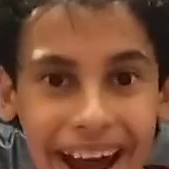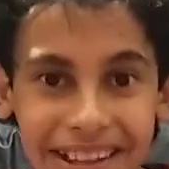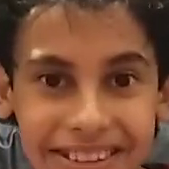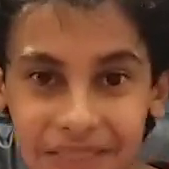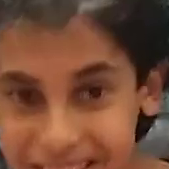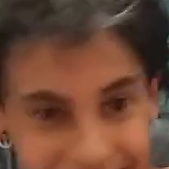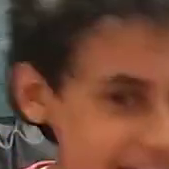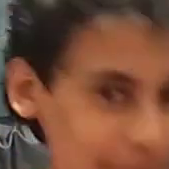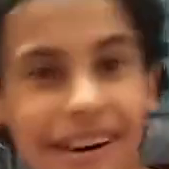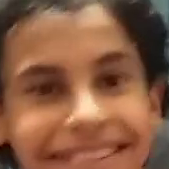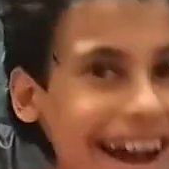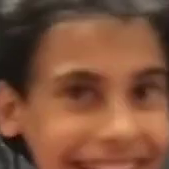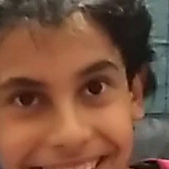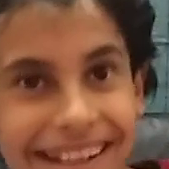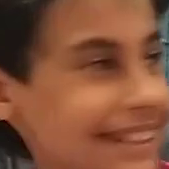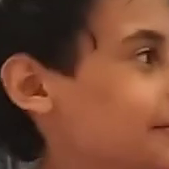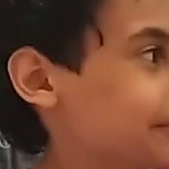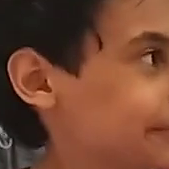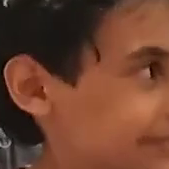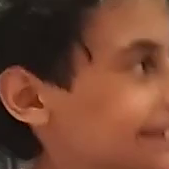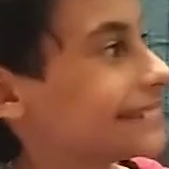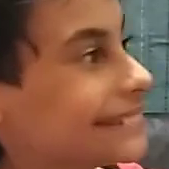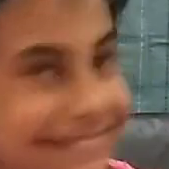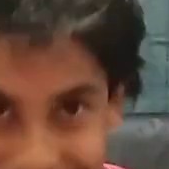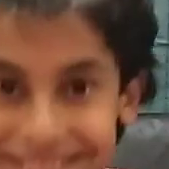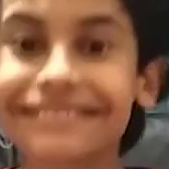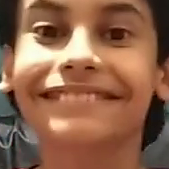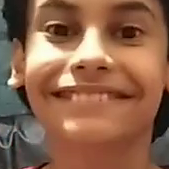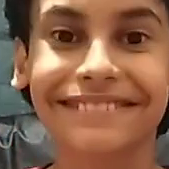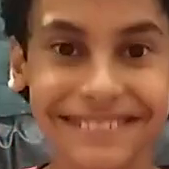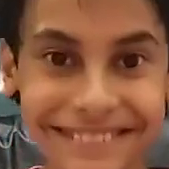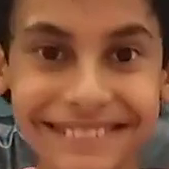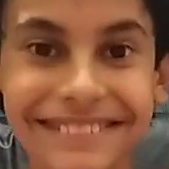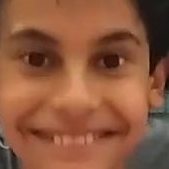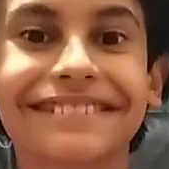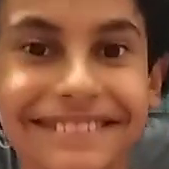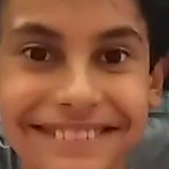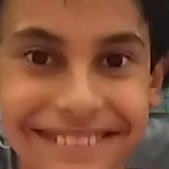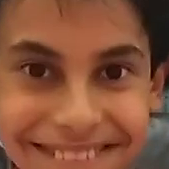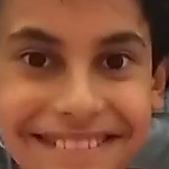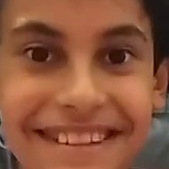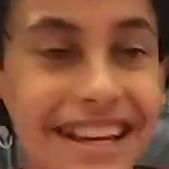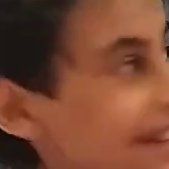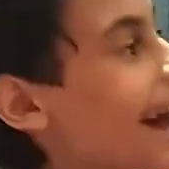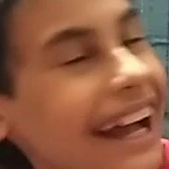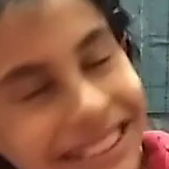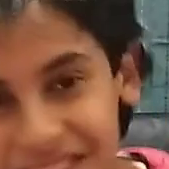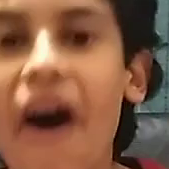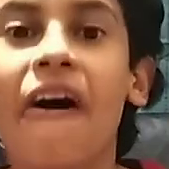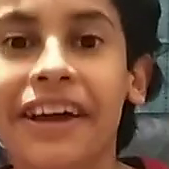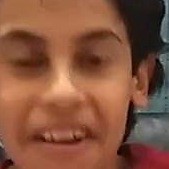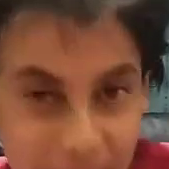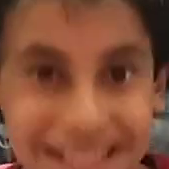tu cumpleaños, te festejamos aquí. Soy Shalom y mi hermanito, que cantamos así,